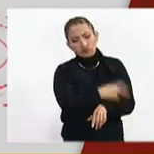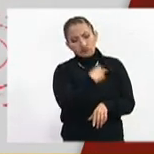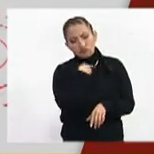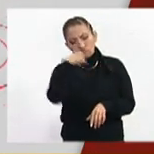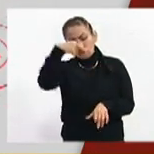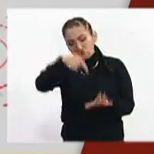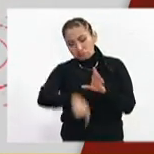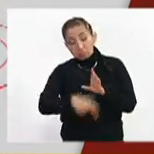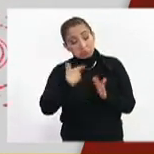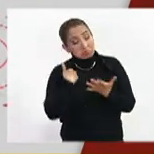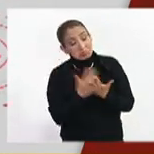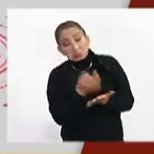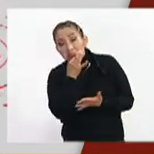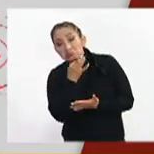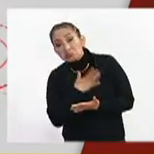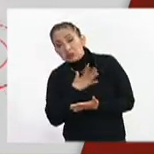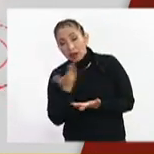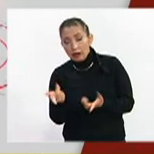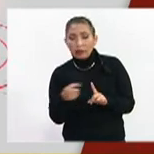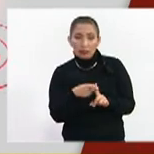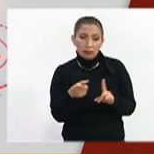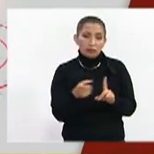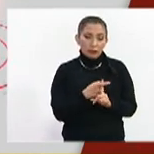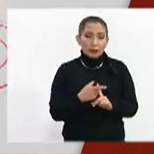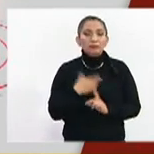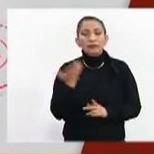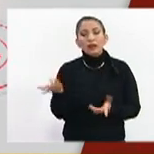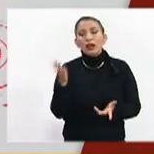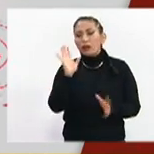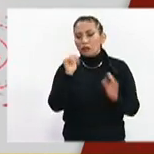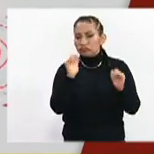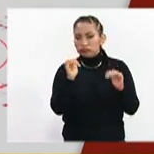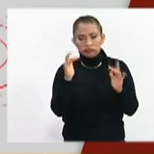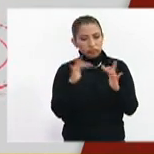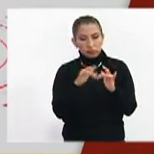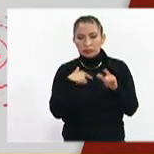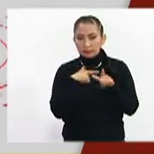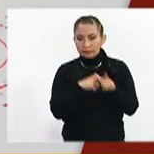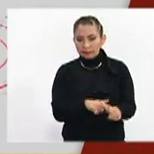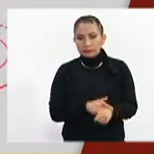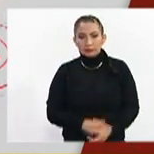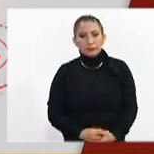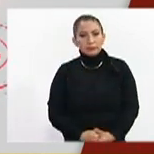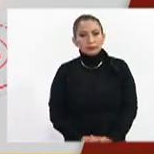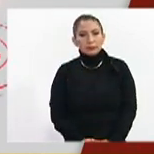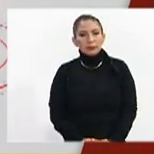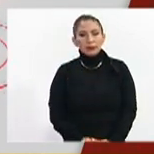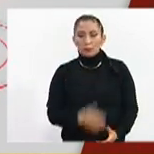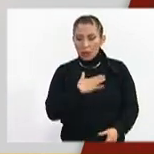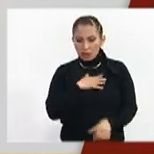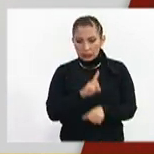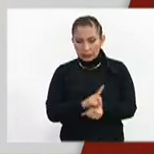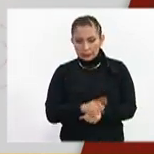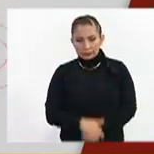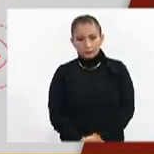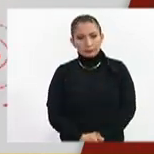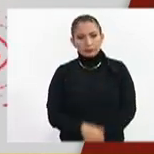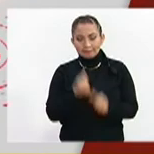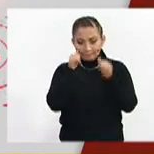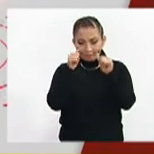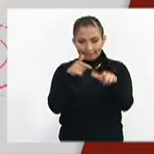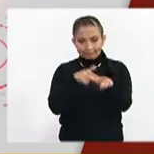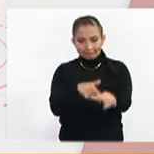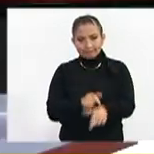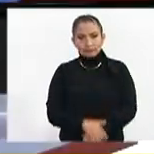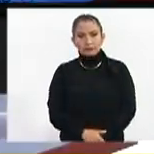atrapadas esperando tener una respuesta positiva. Jackie, no nos despedimos. Muy buenos días. Muy buenos días, Pati. Estamos al